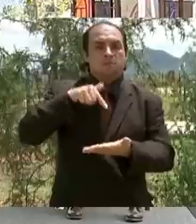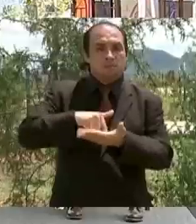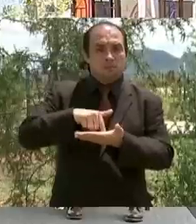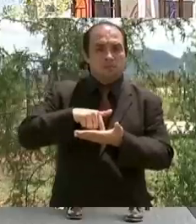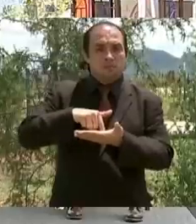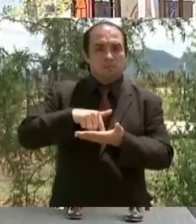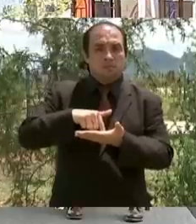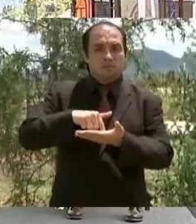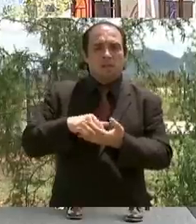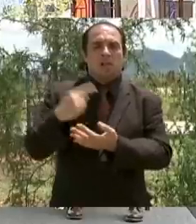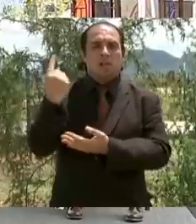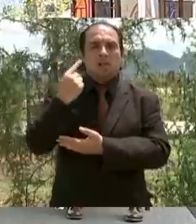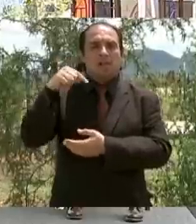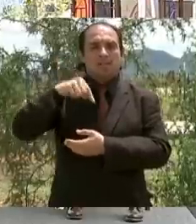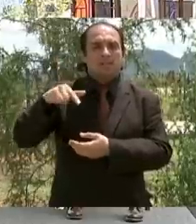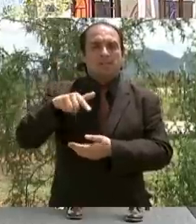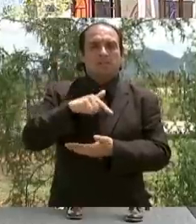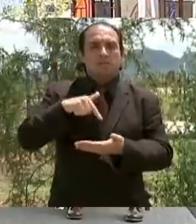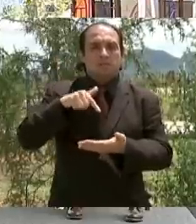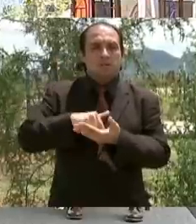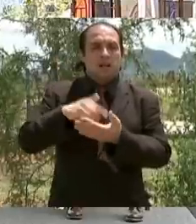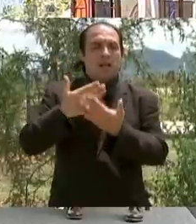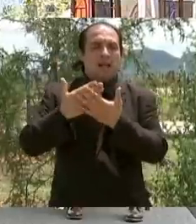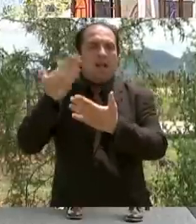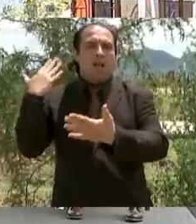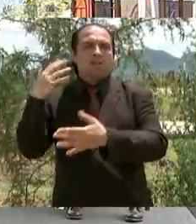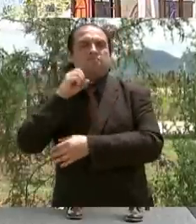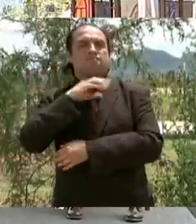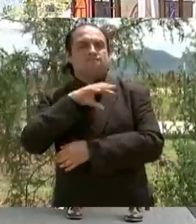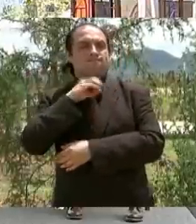el que este espacio, que era un basurero